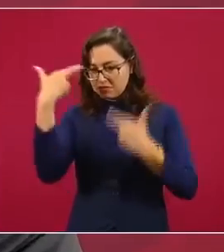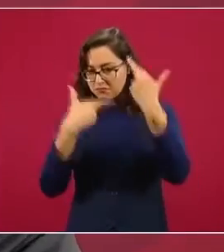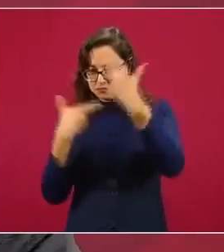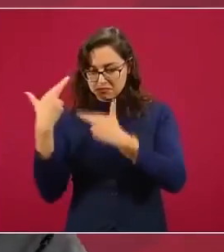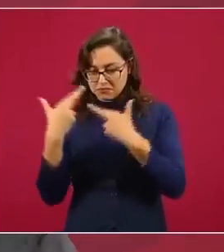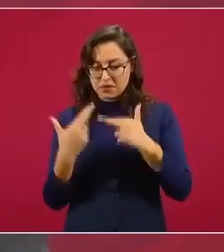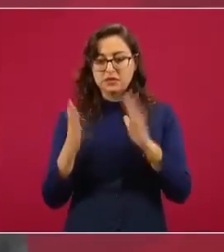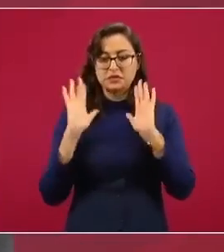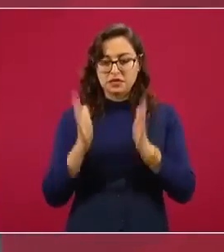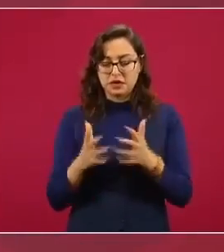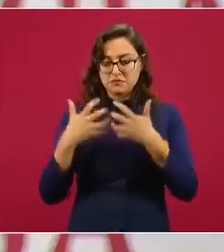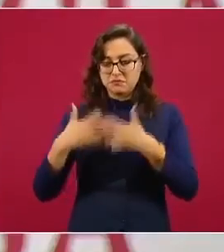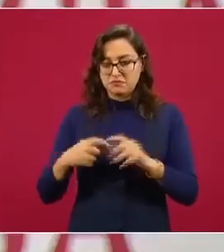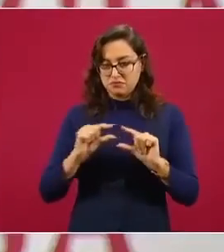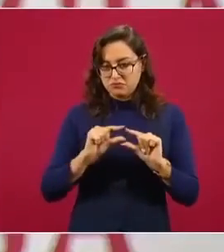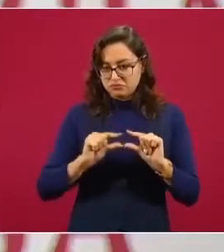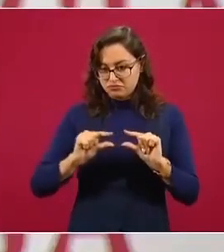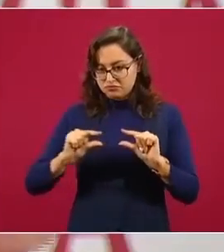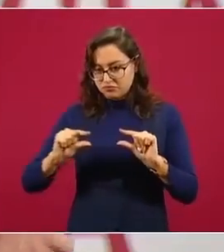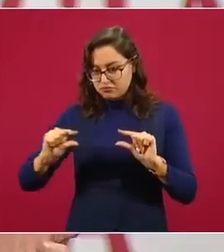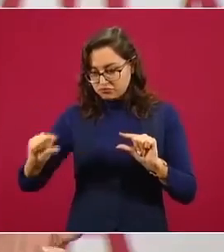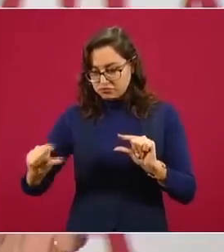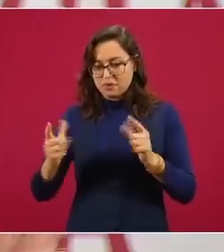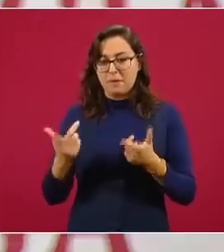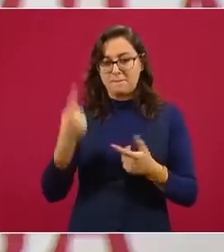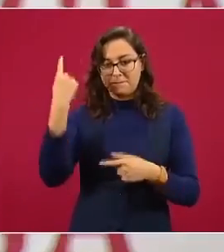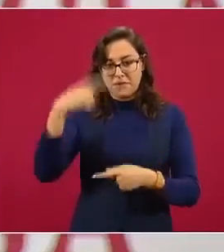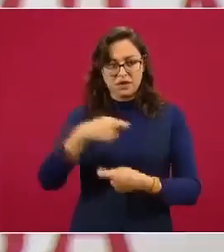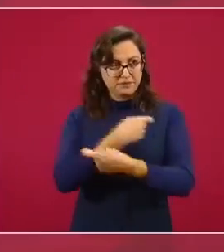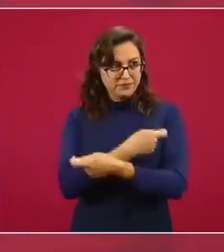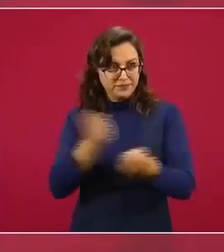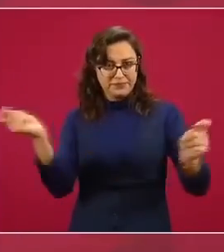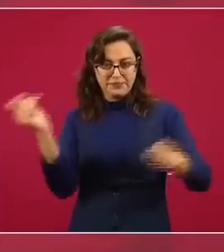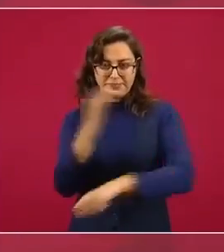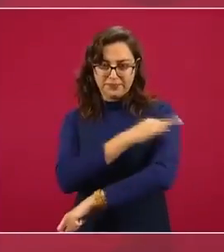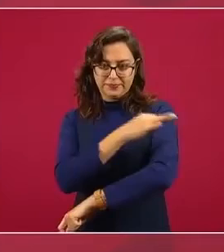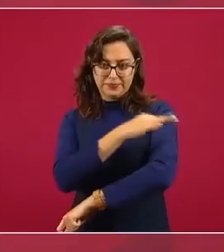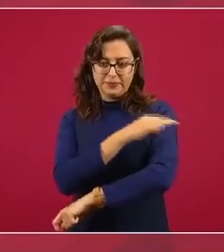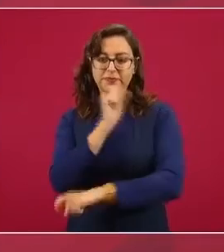envasado, tipo lo que estamos haciendo con AstraZeneca.